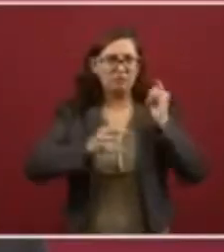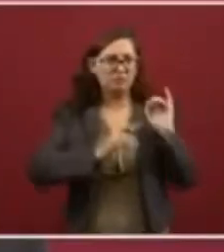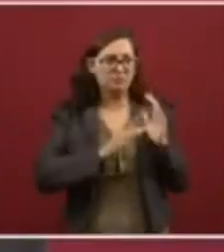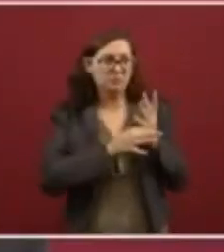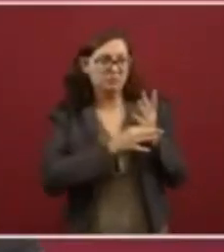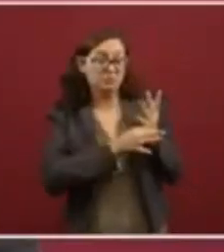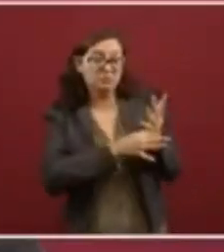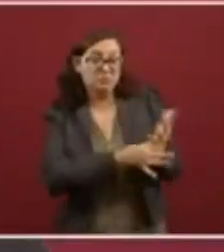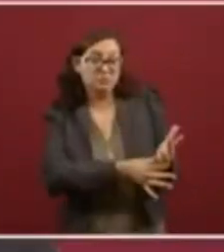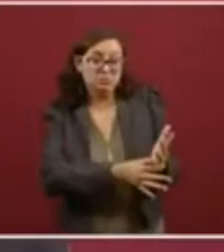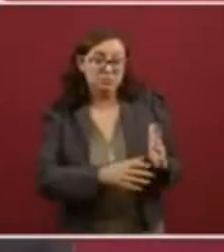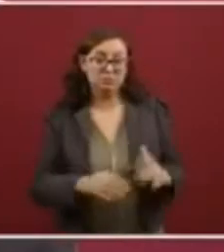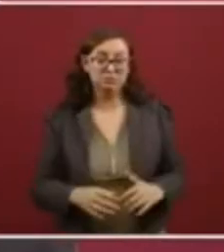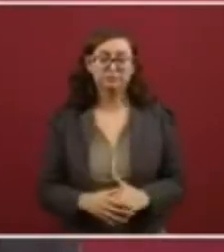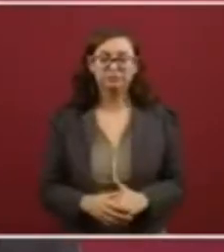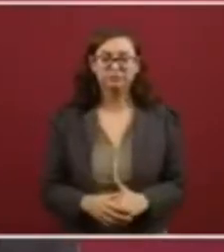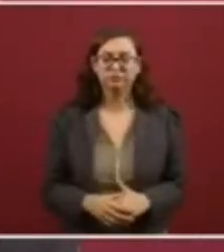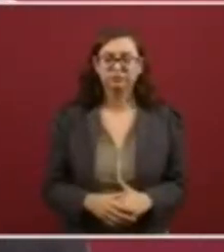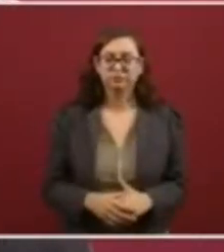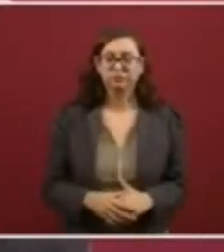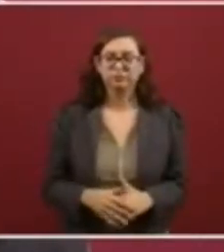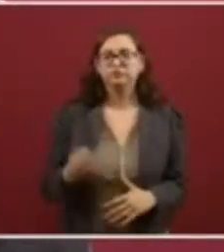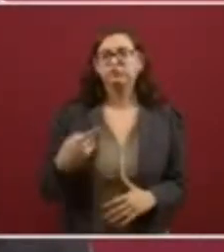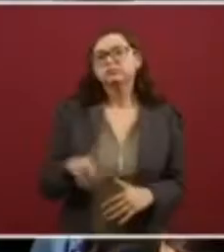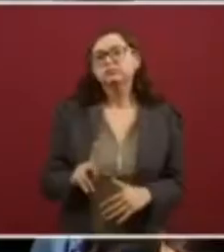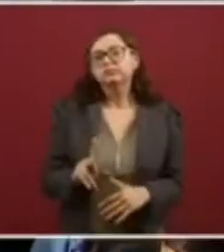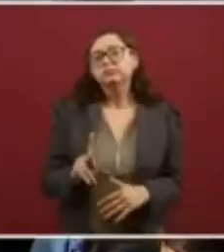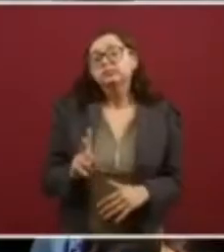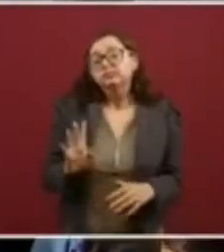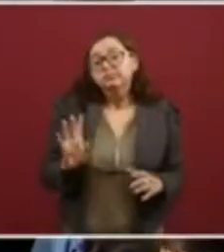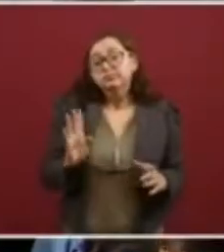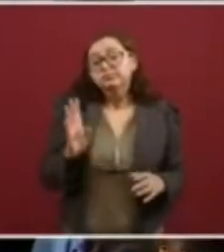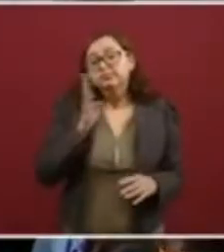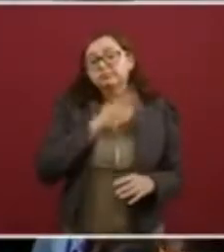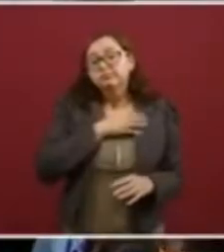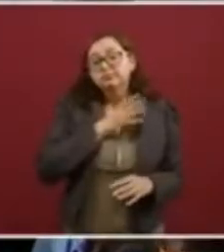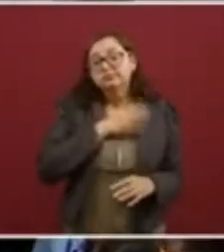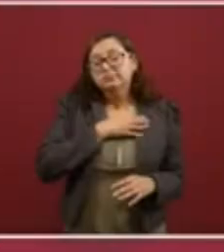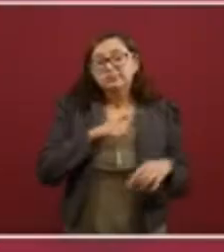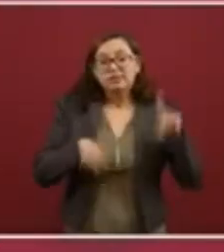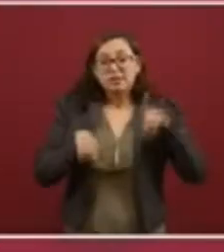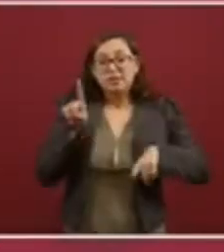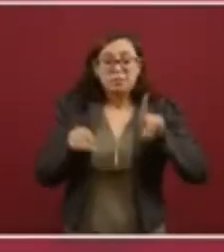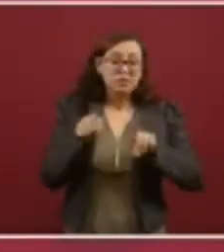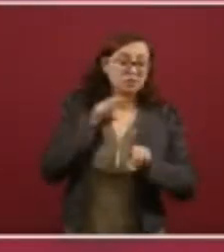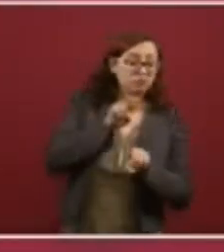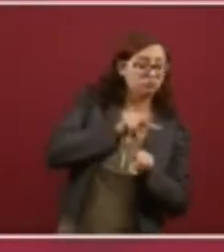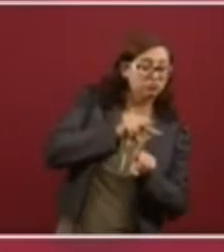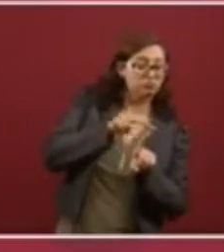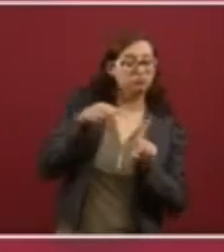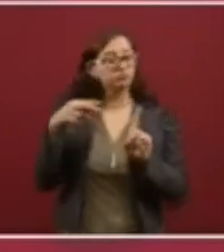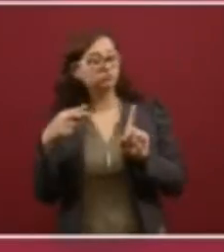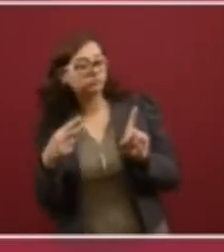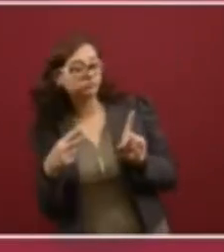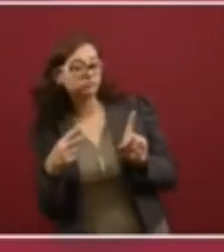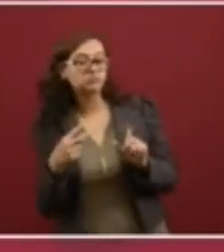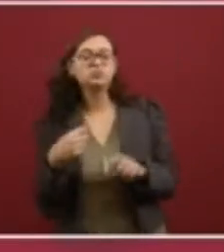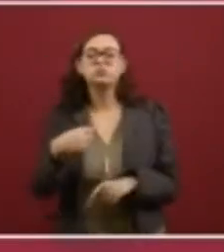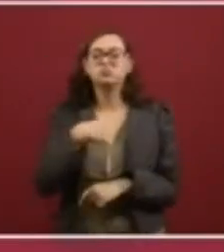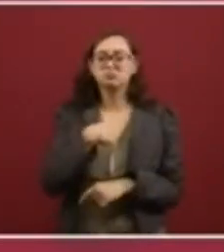¿no? Pero bueno, depende de cómo se vean las cosas. Yo estoy